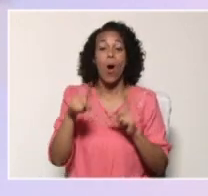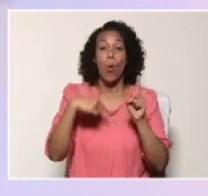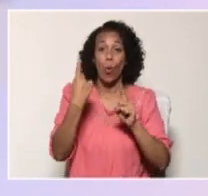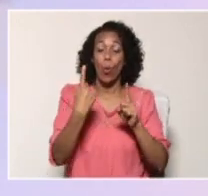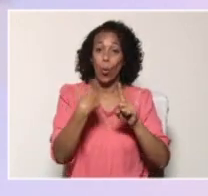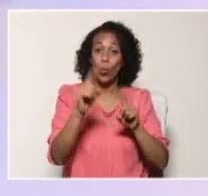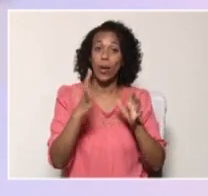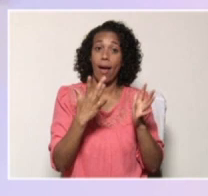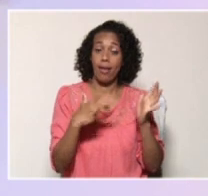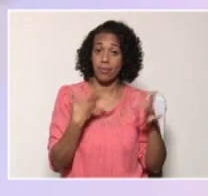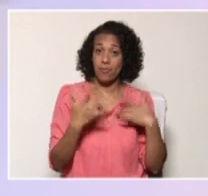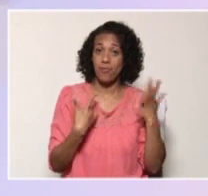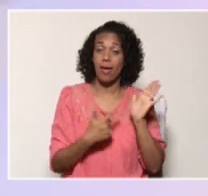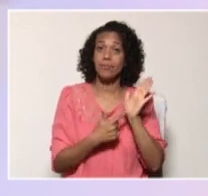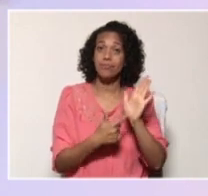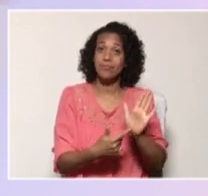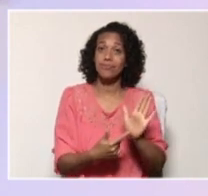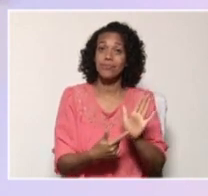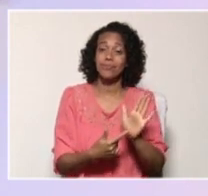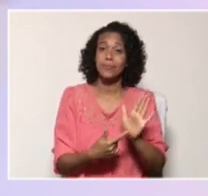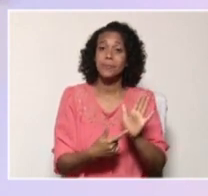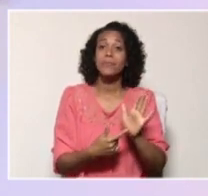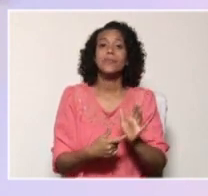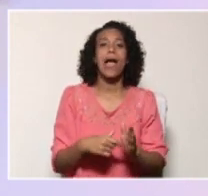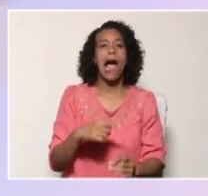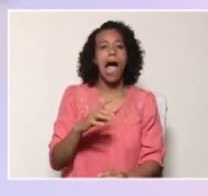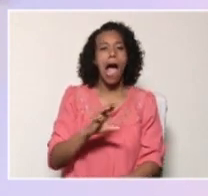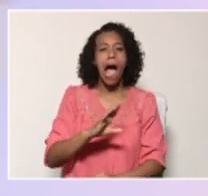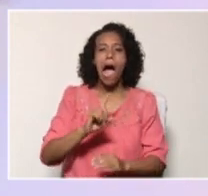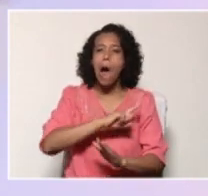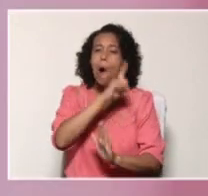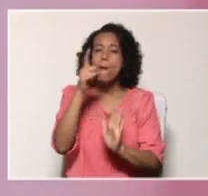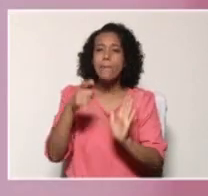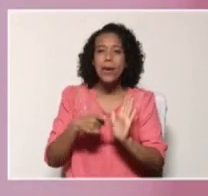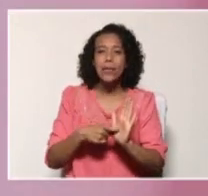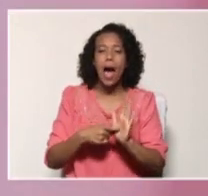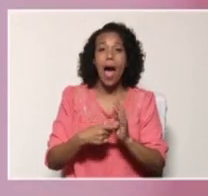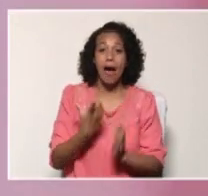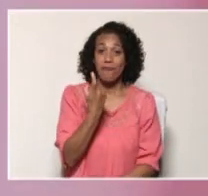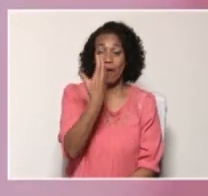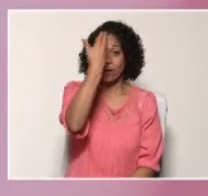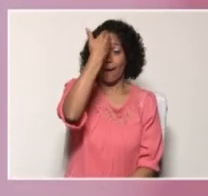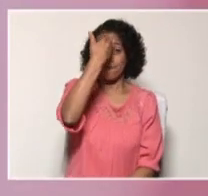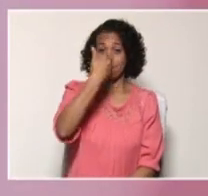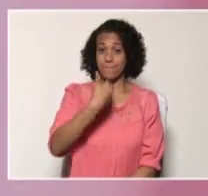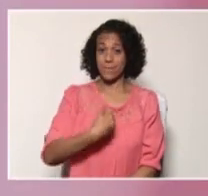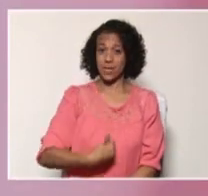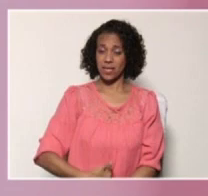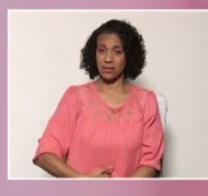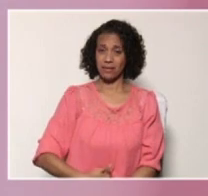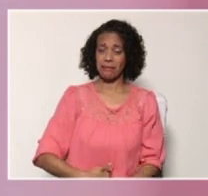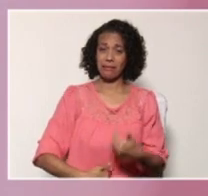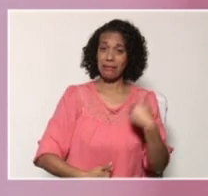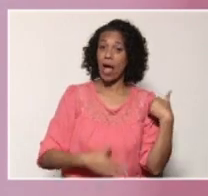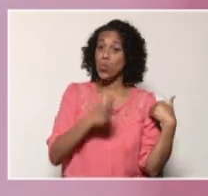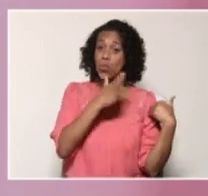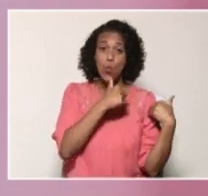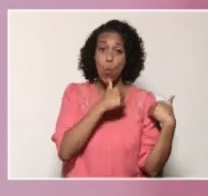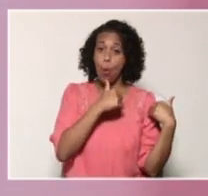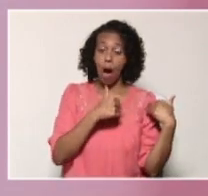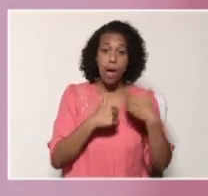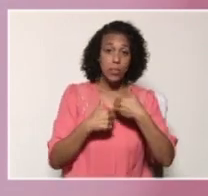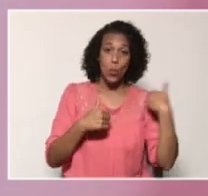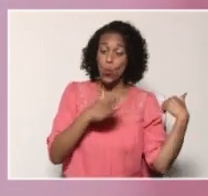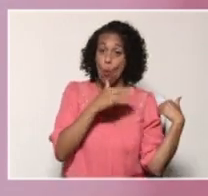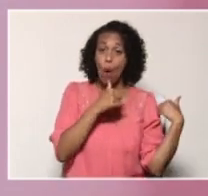siguiente. Esta es una actividad que requiere de completar una parte del dibujo que no está allí. Después de que la